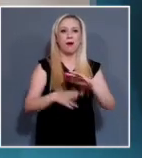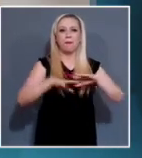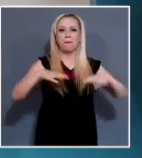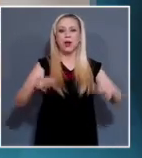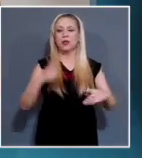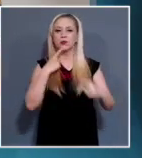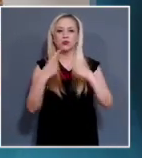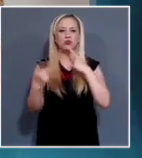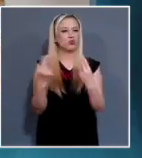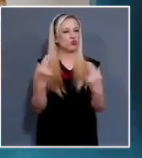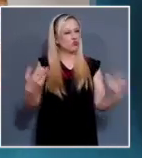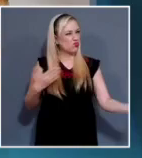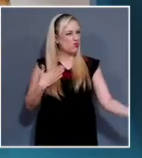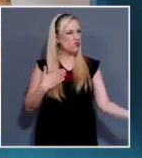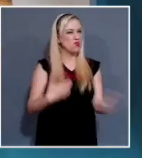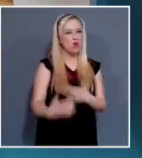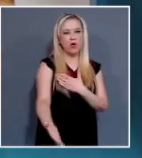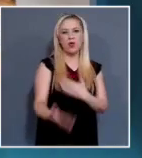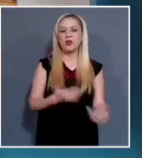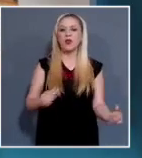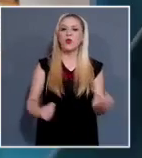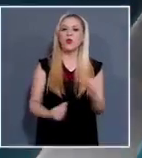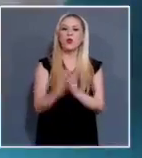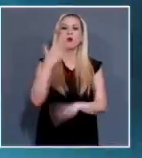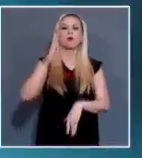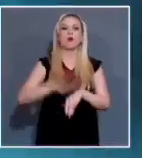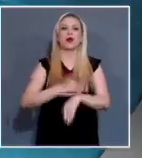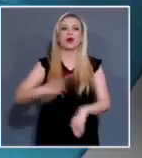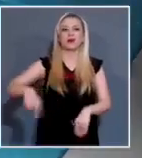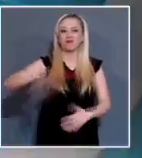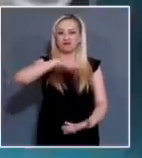que sobrepase las inestabilidades políticas.